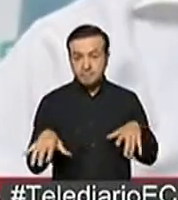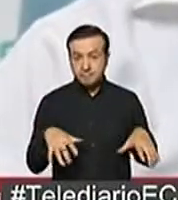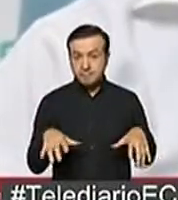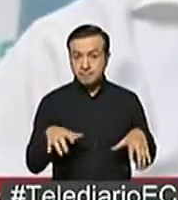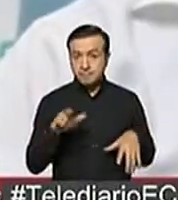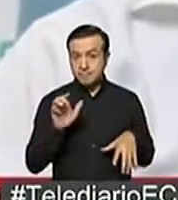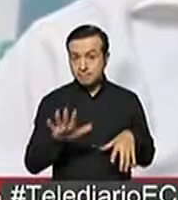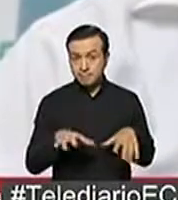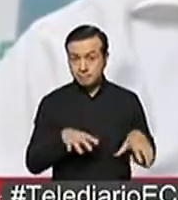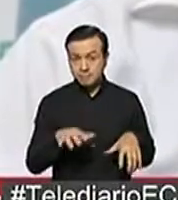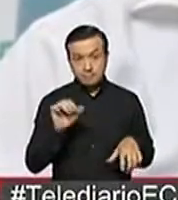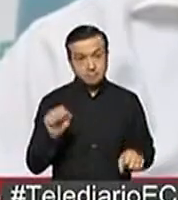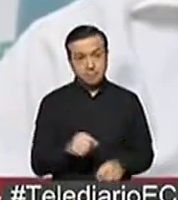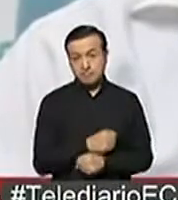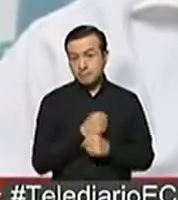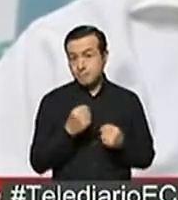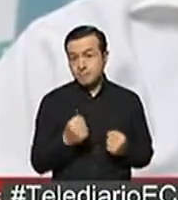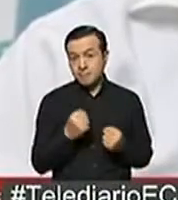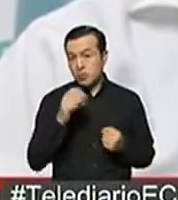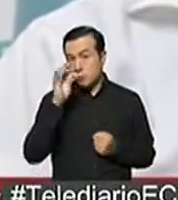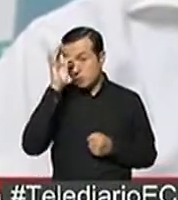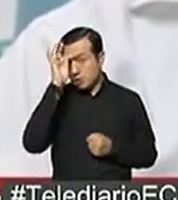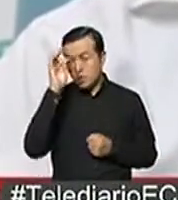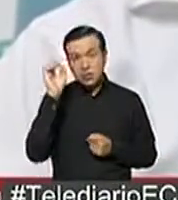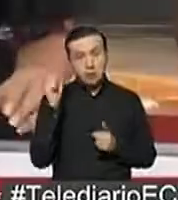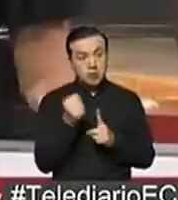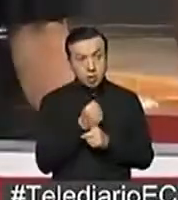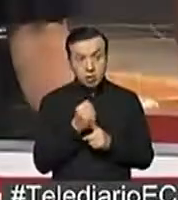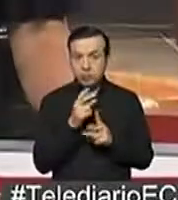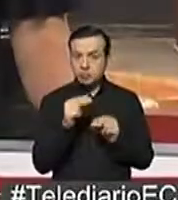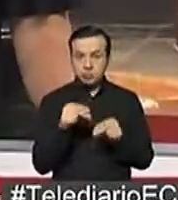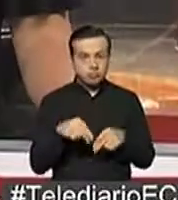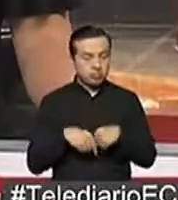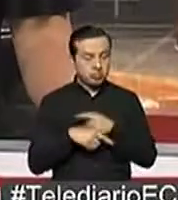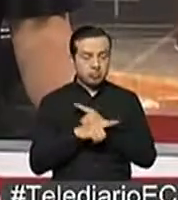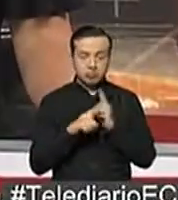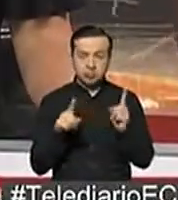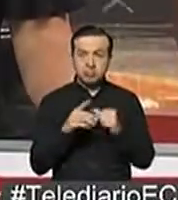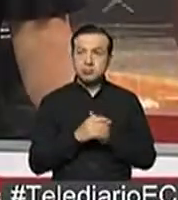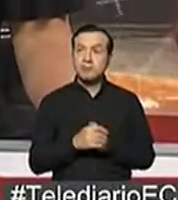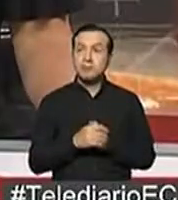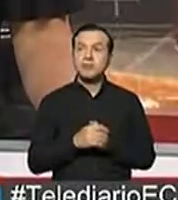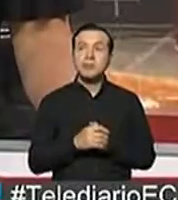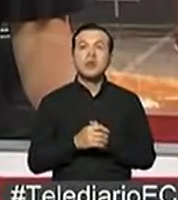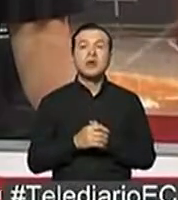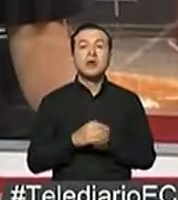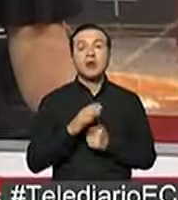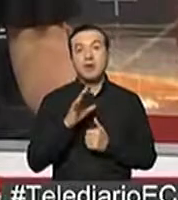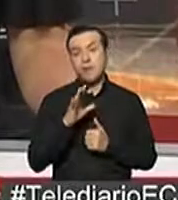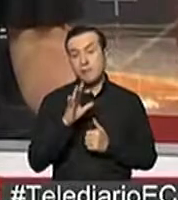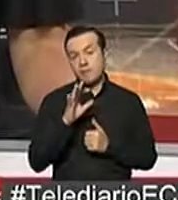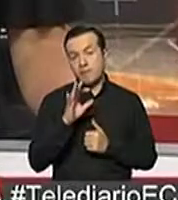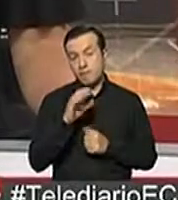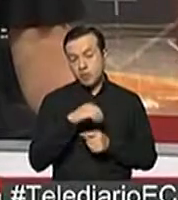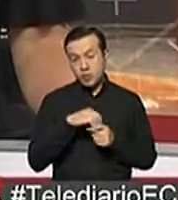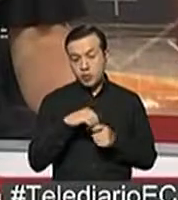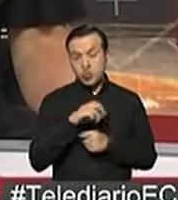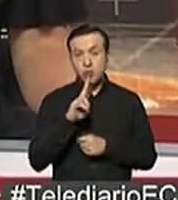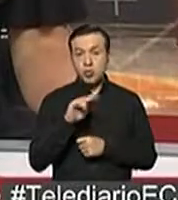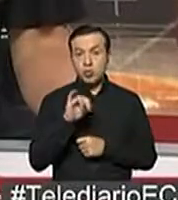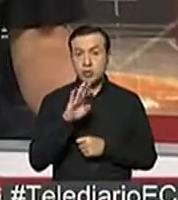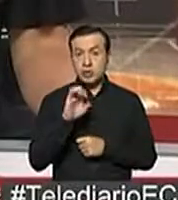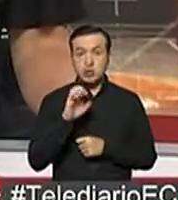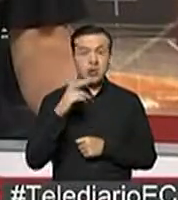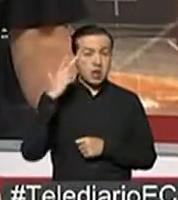ser dados en una Casa de Salud. Según el Fondo de Naciones Unidas para la Infancia, UNICEF, el